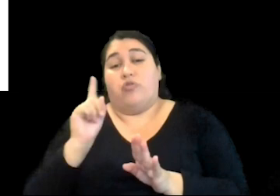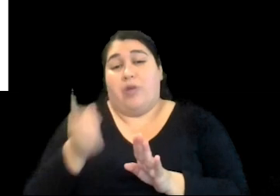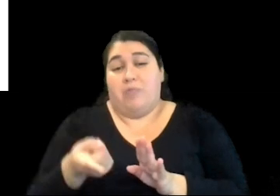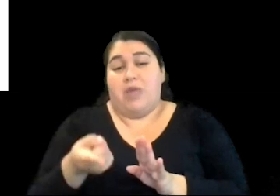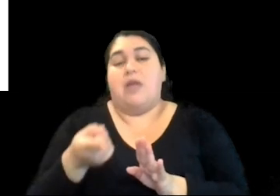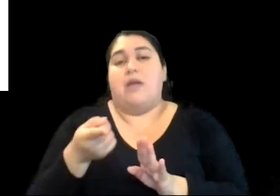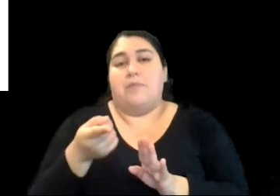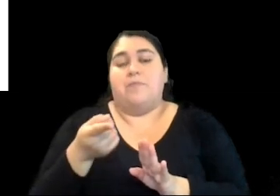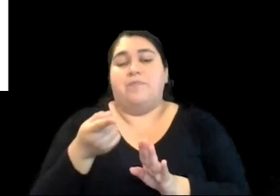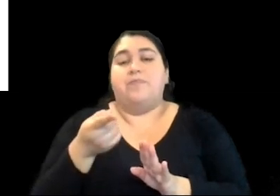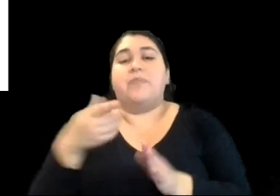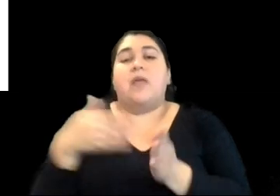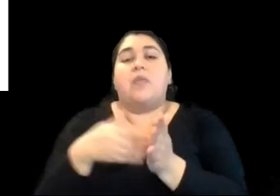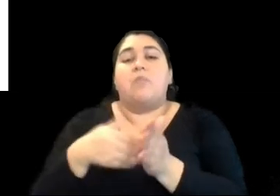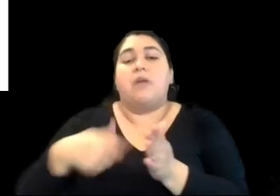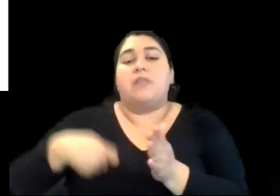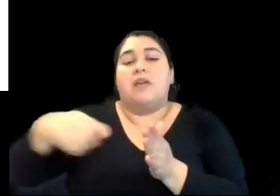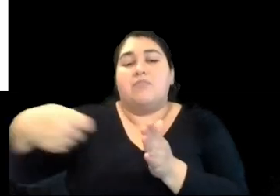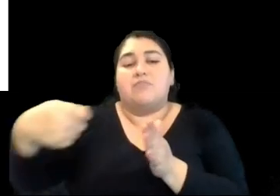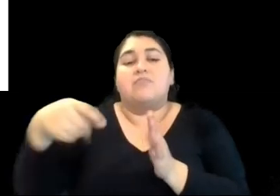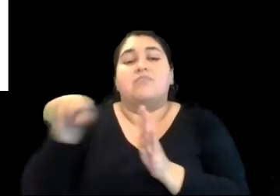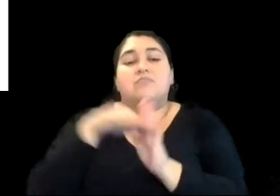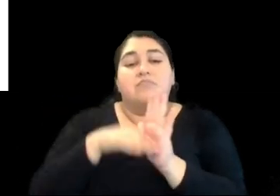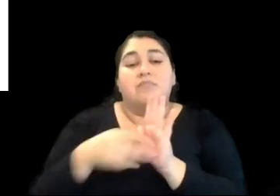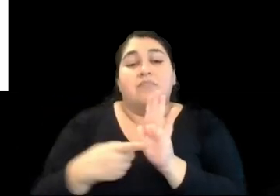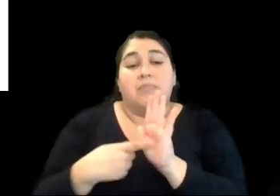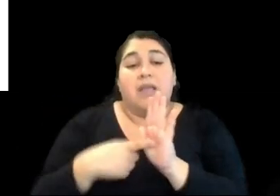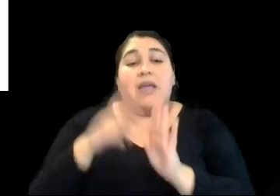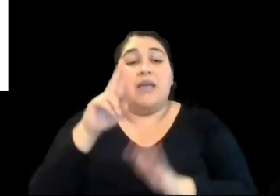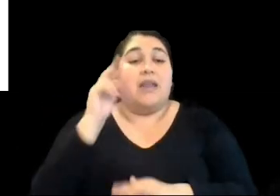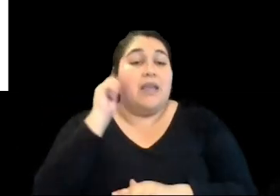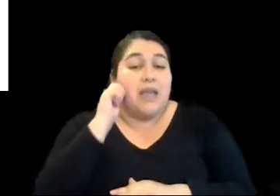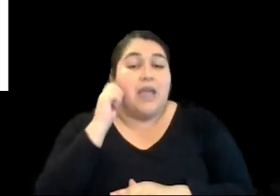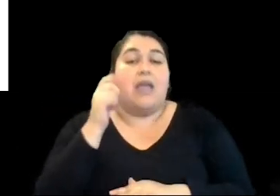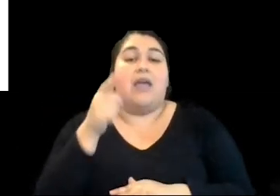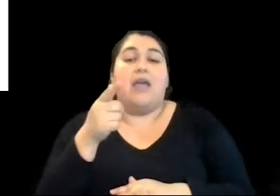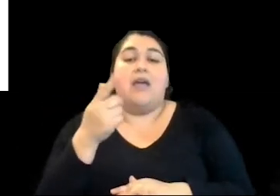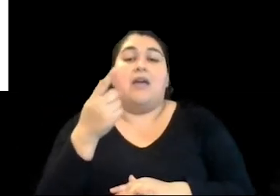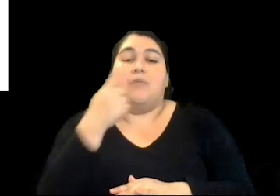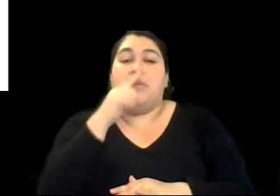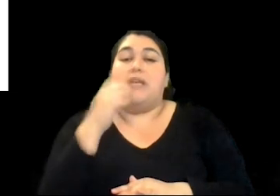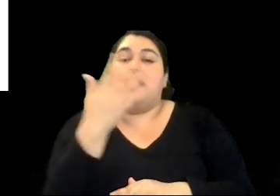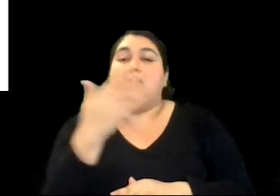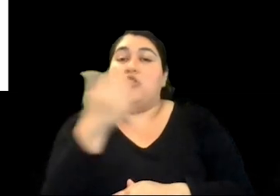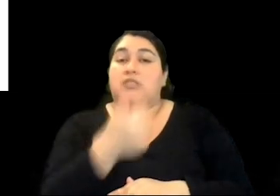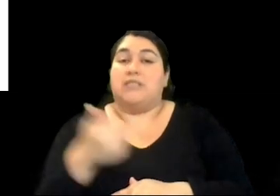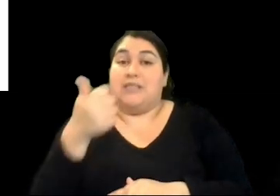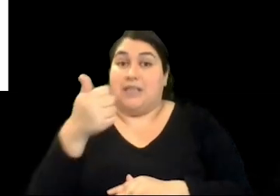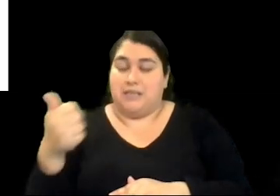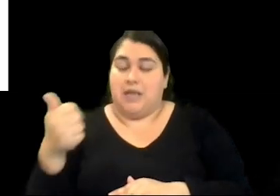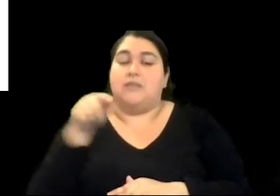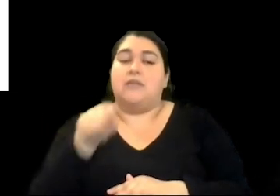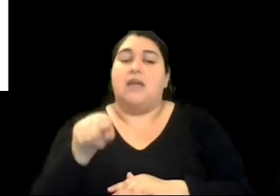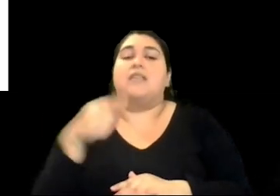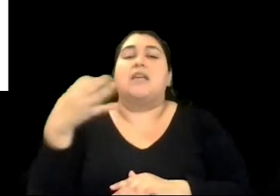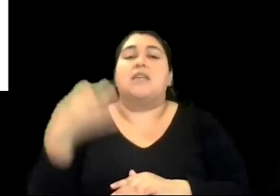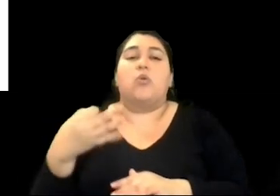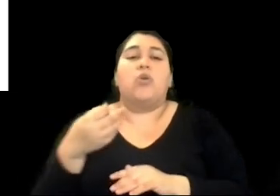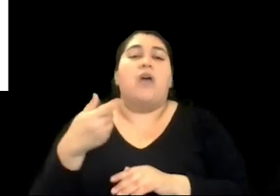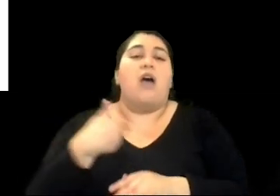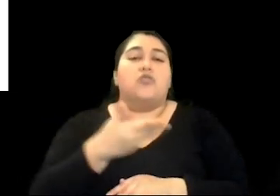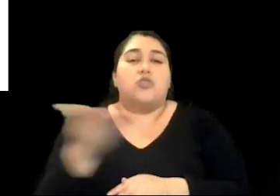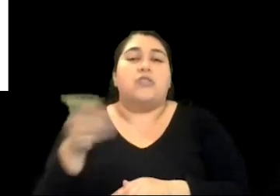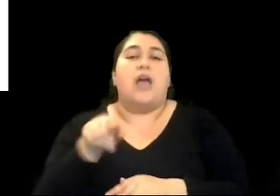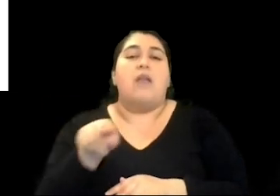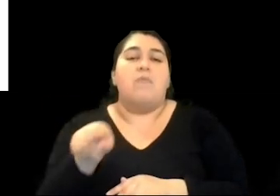importe regularizado en el marco de la RG 1566, que es la que se utiliza en materia de seguridad social para las